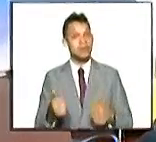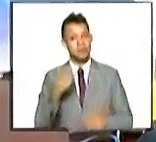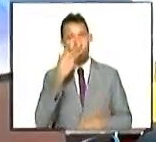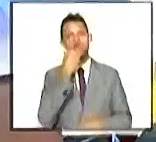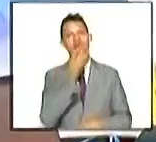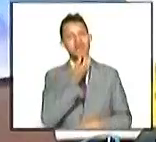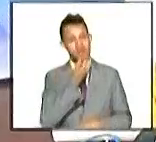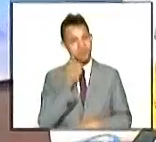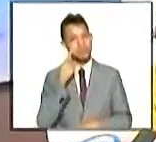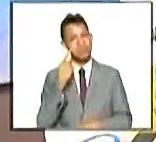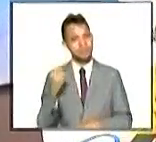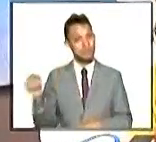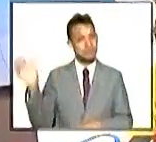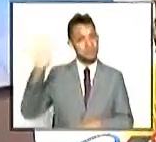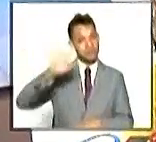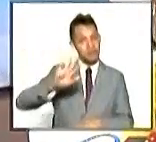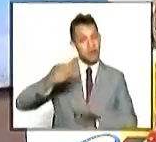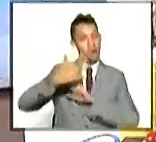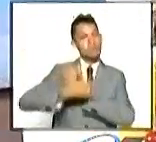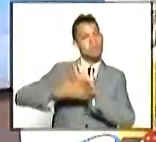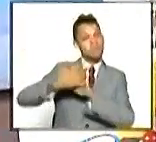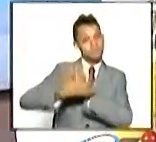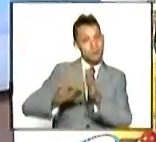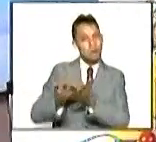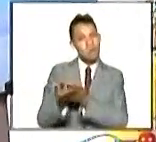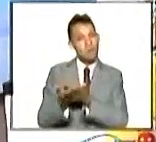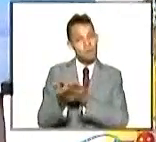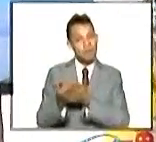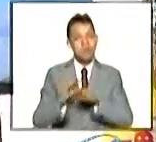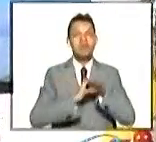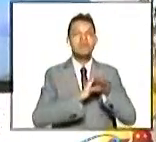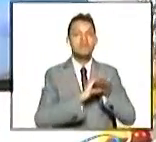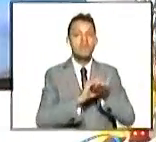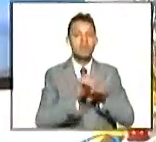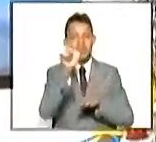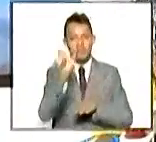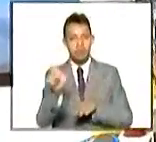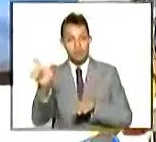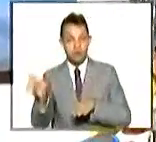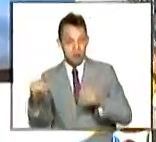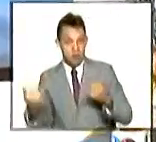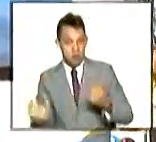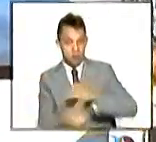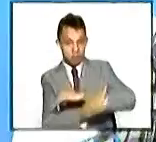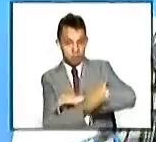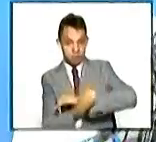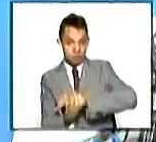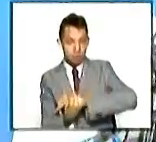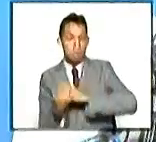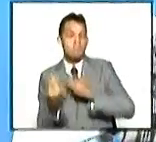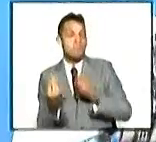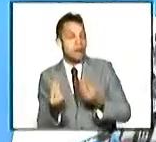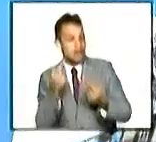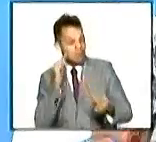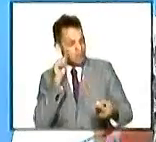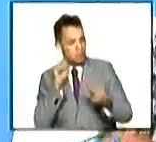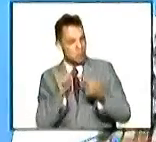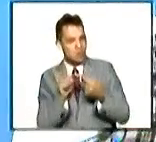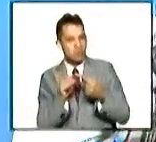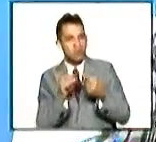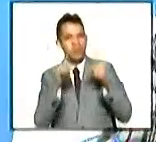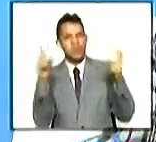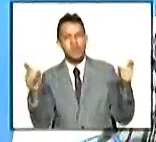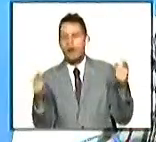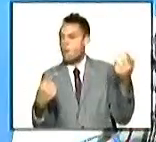mensaje tiene que ver con todos. La invitación que usted nos quiere hacer ahora es precisamente para quiénes y qué tipo de